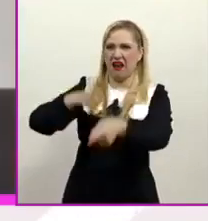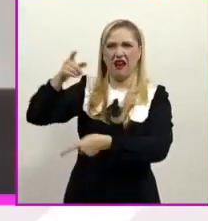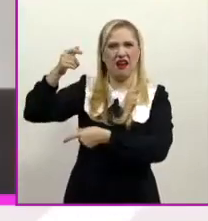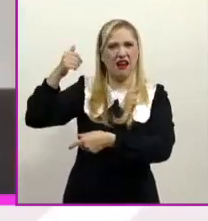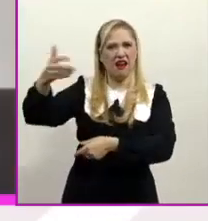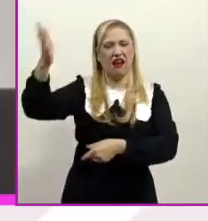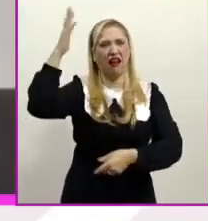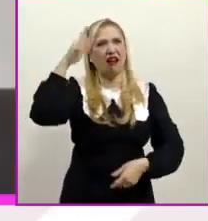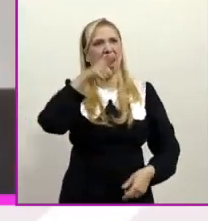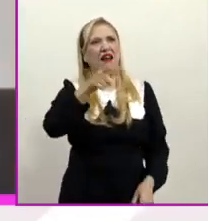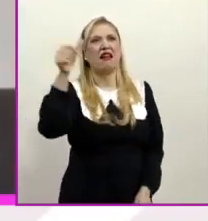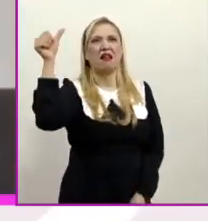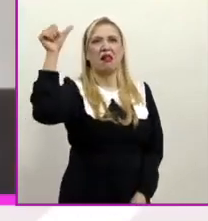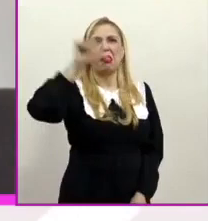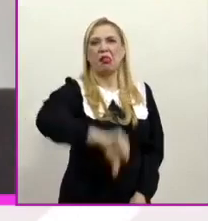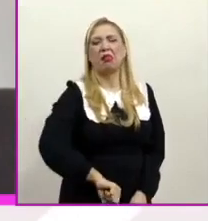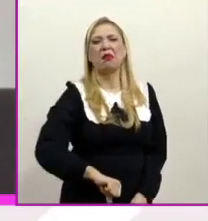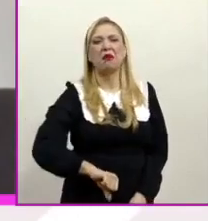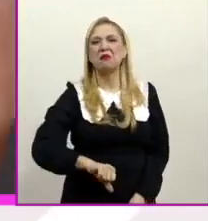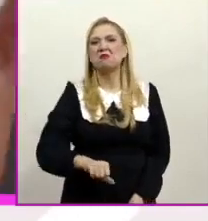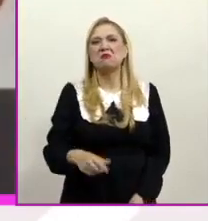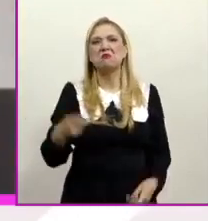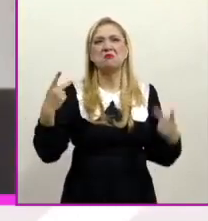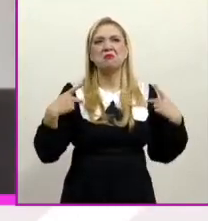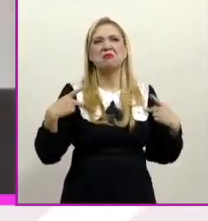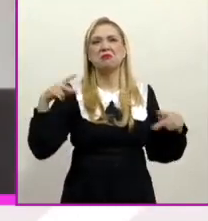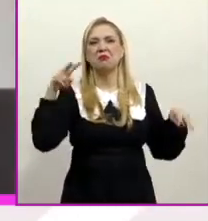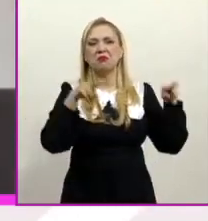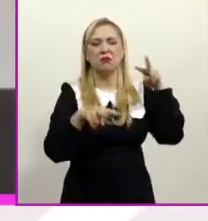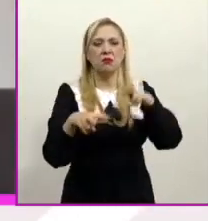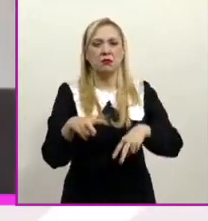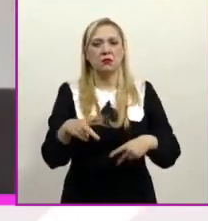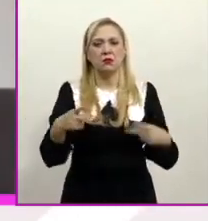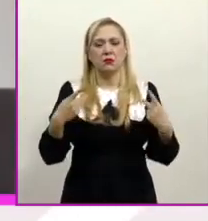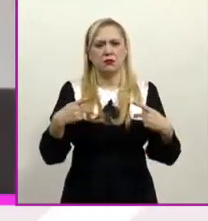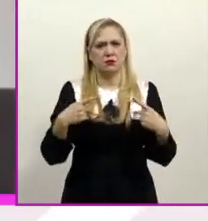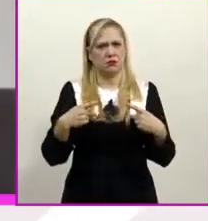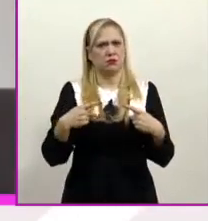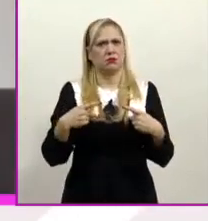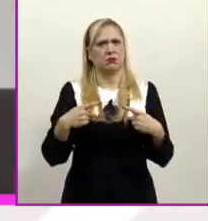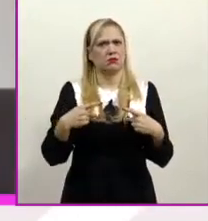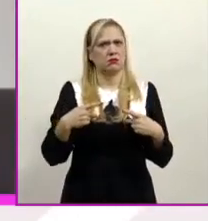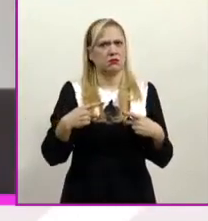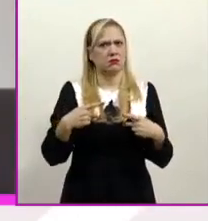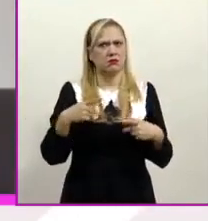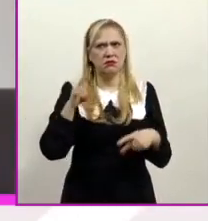que la novela no tenía suficiente rating, y cuando esta noticia salió, la gente empezó